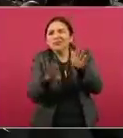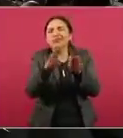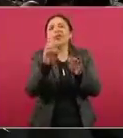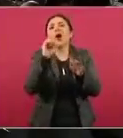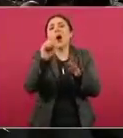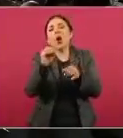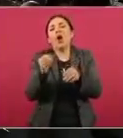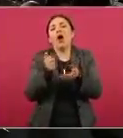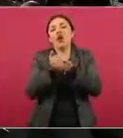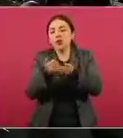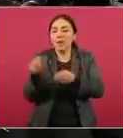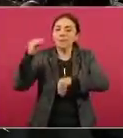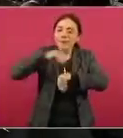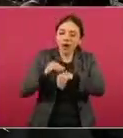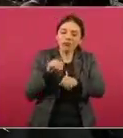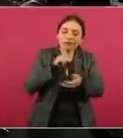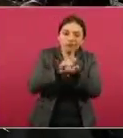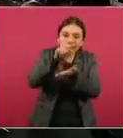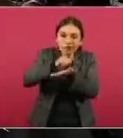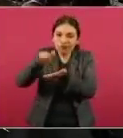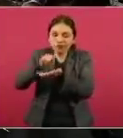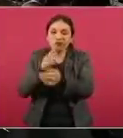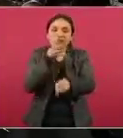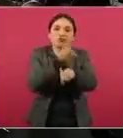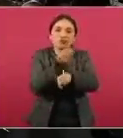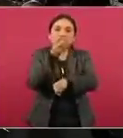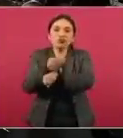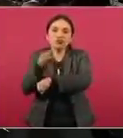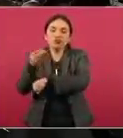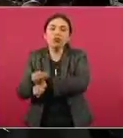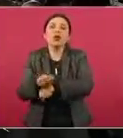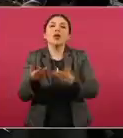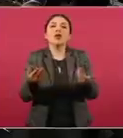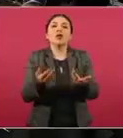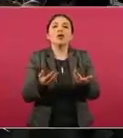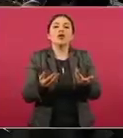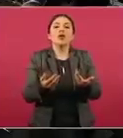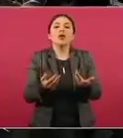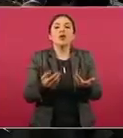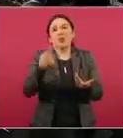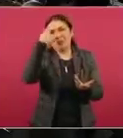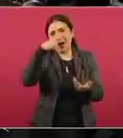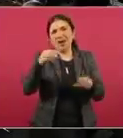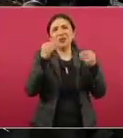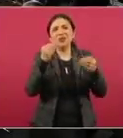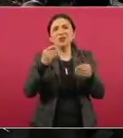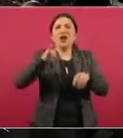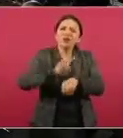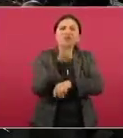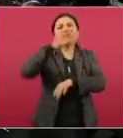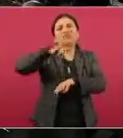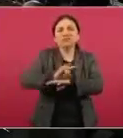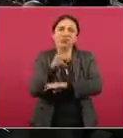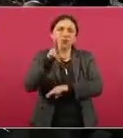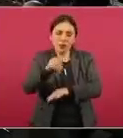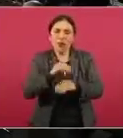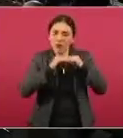tapar baches donde sea posible, donde no haya tanto bombardeo